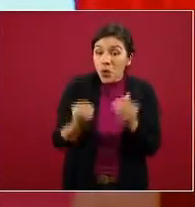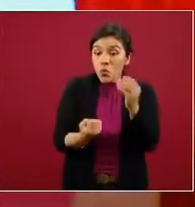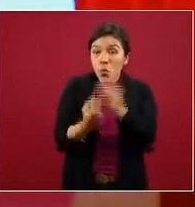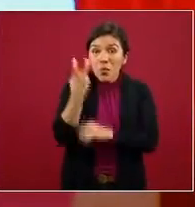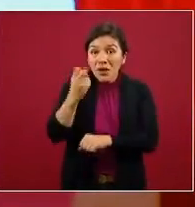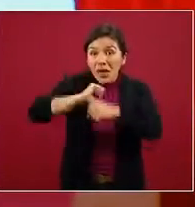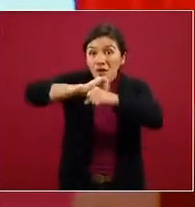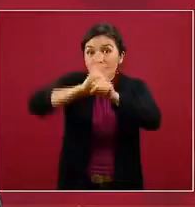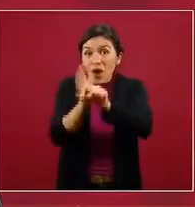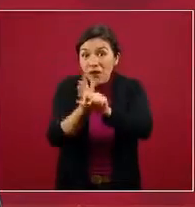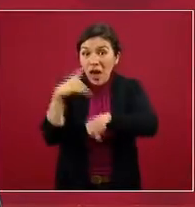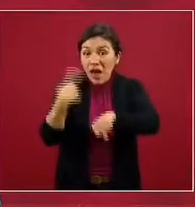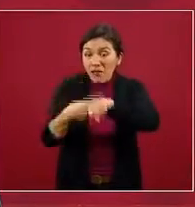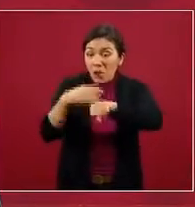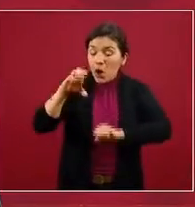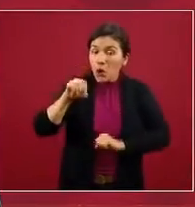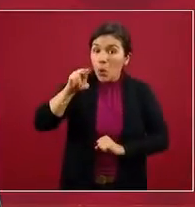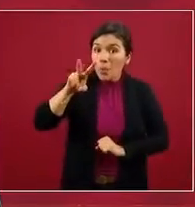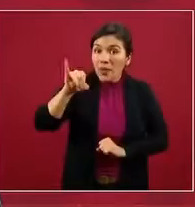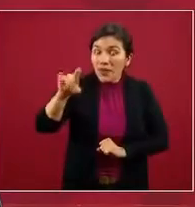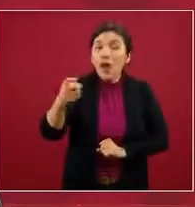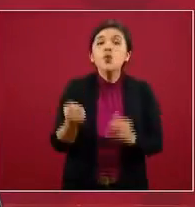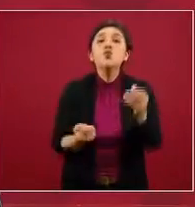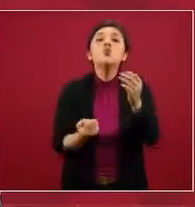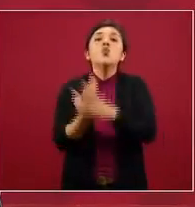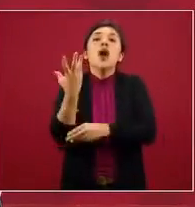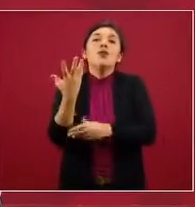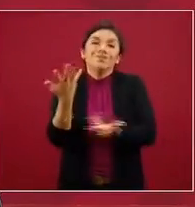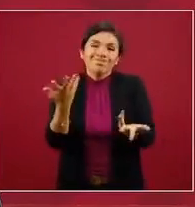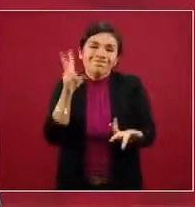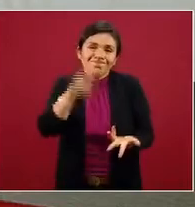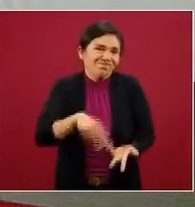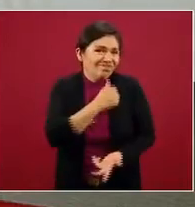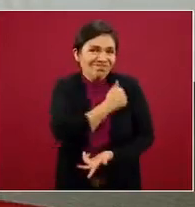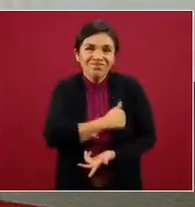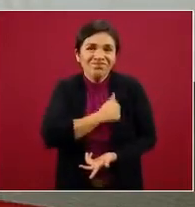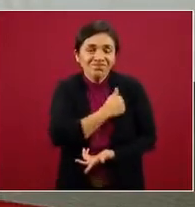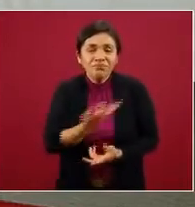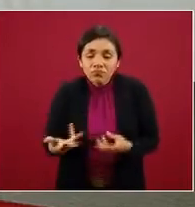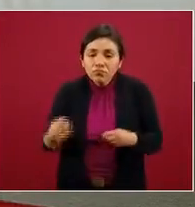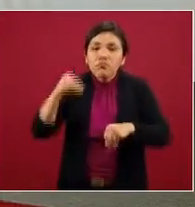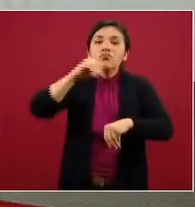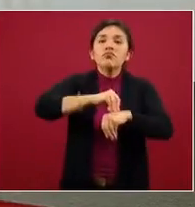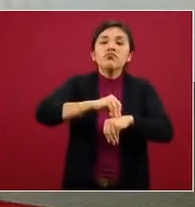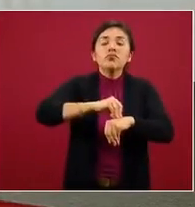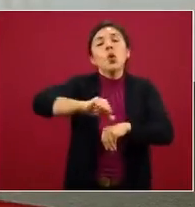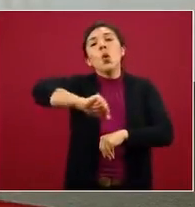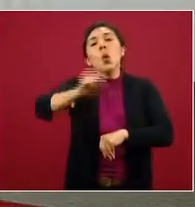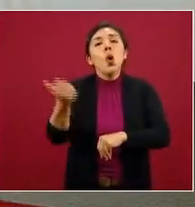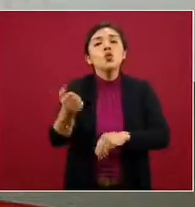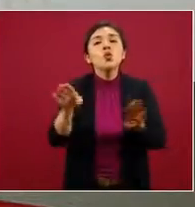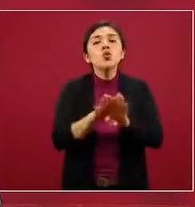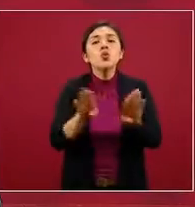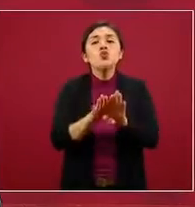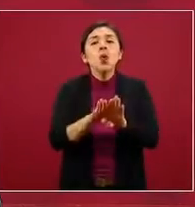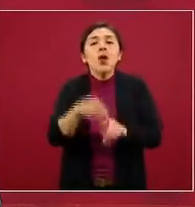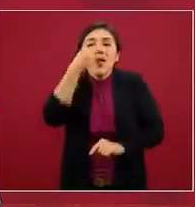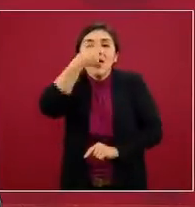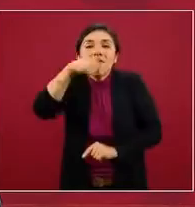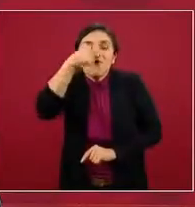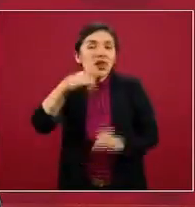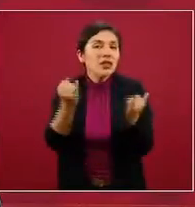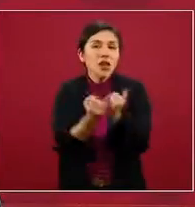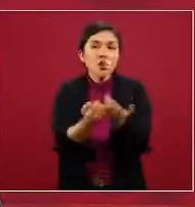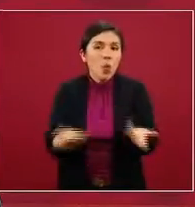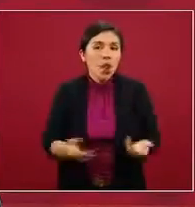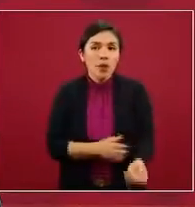virus SARS-CoV-2 y la enfermedad COVID se incorporan desafortunadamente a ser como si fuera la influenza.